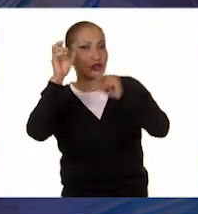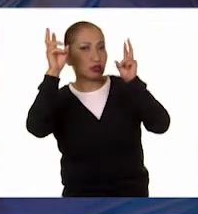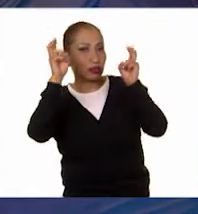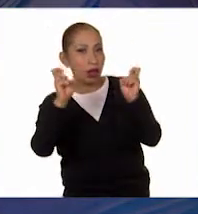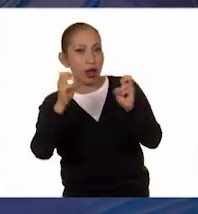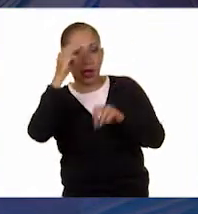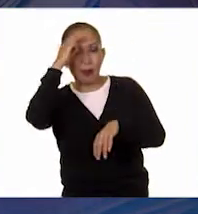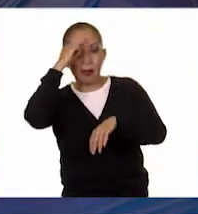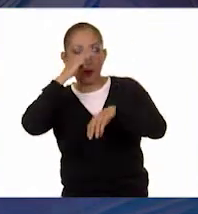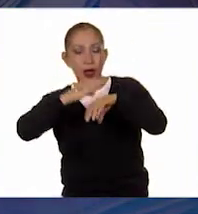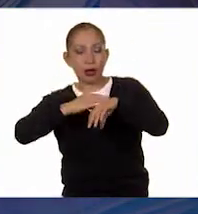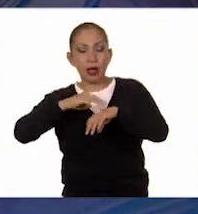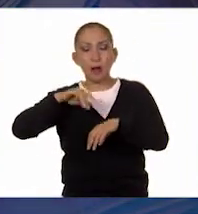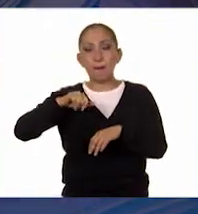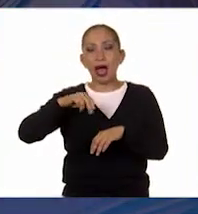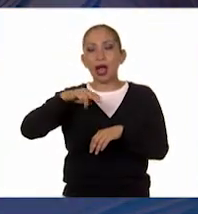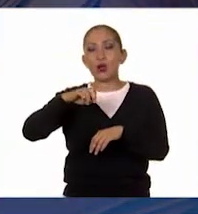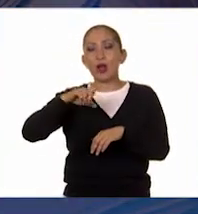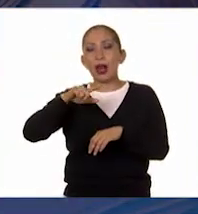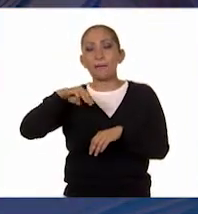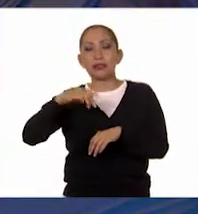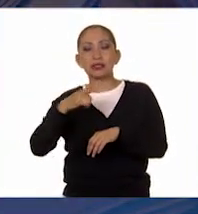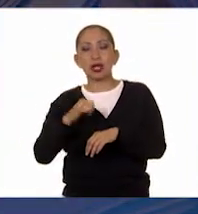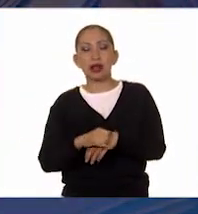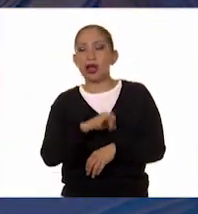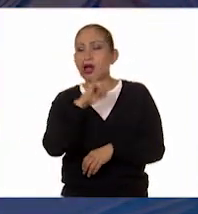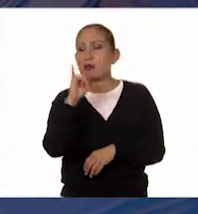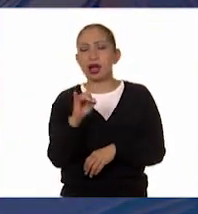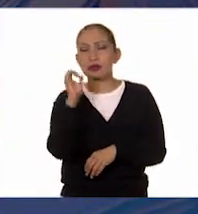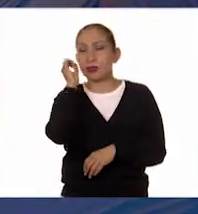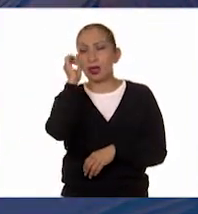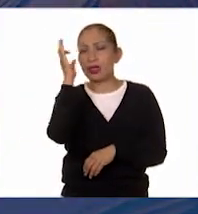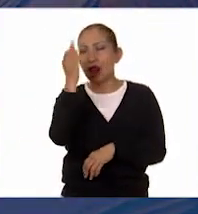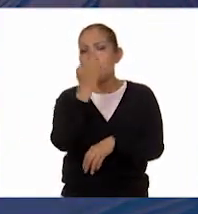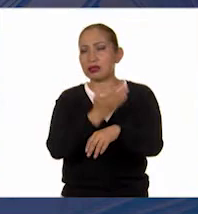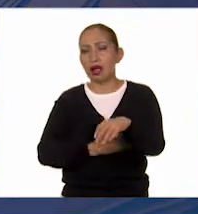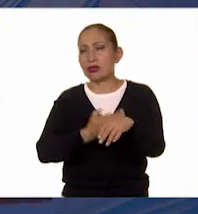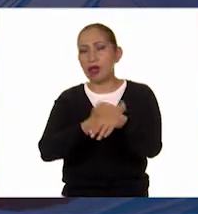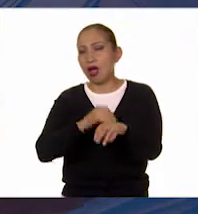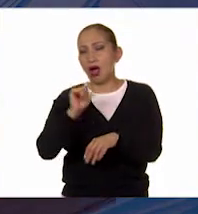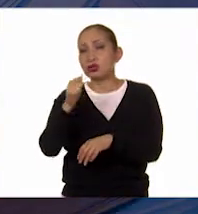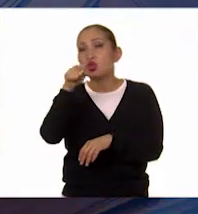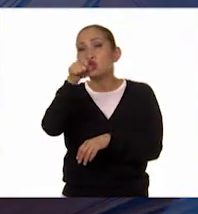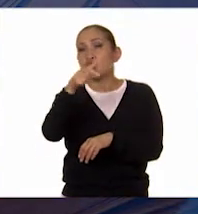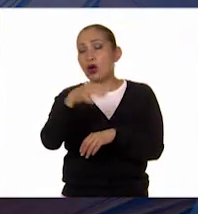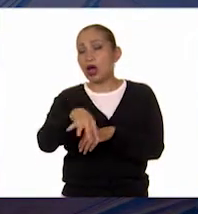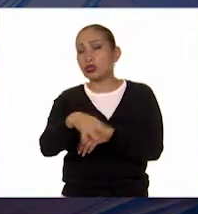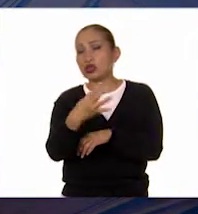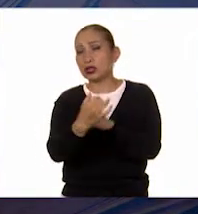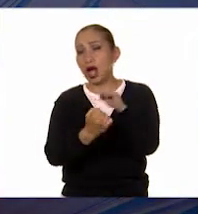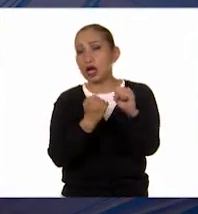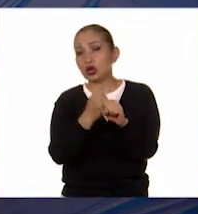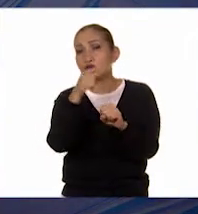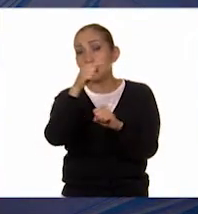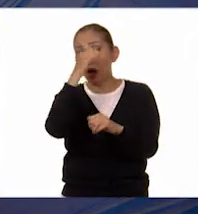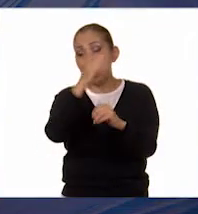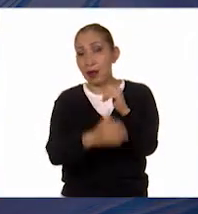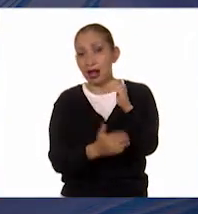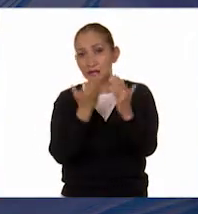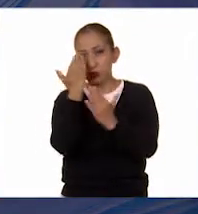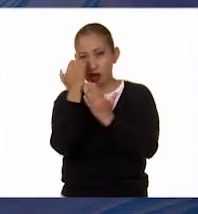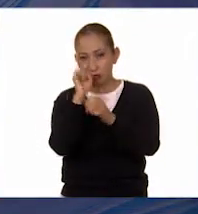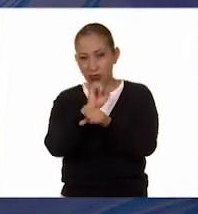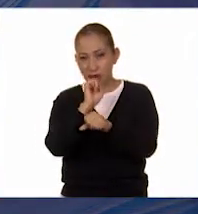a la memoria de Manuel Michel. Nunca vas a olvidar esa tarde de agosto. Tenías 14 años, ibas a terminar la